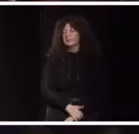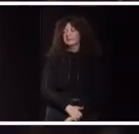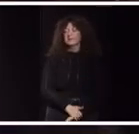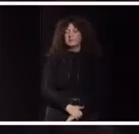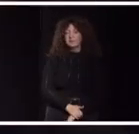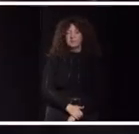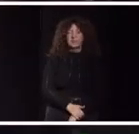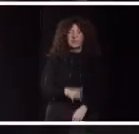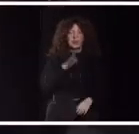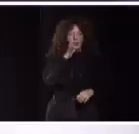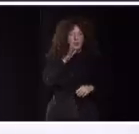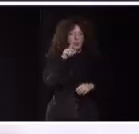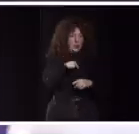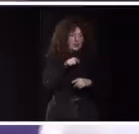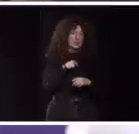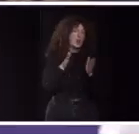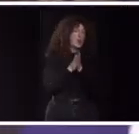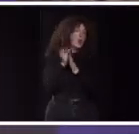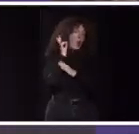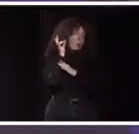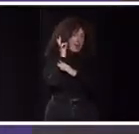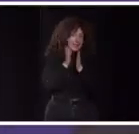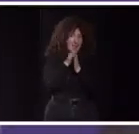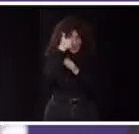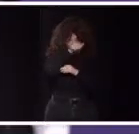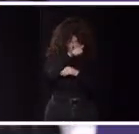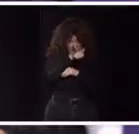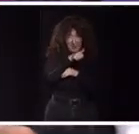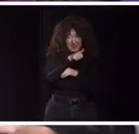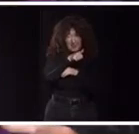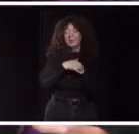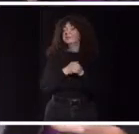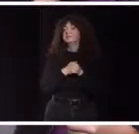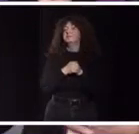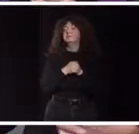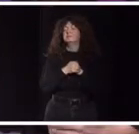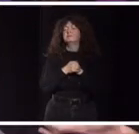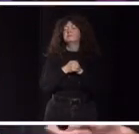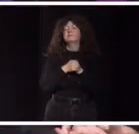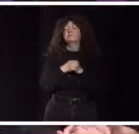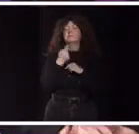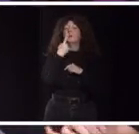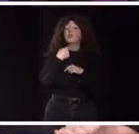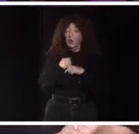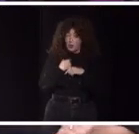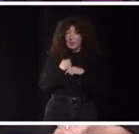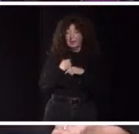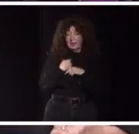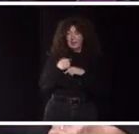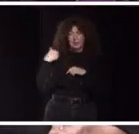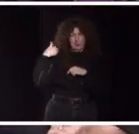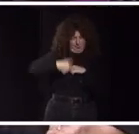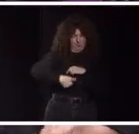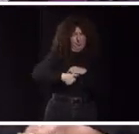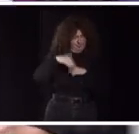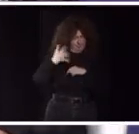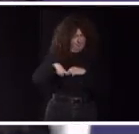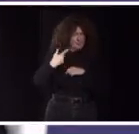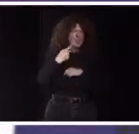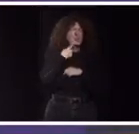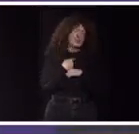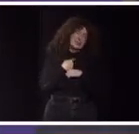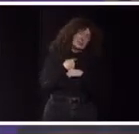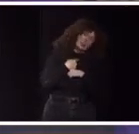Por eso, compañeras, compañeros, nos han dicho durante mucho tiempo que hemos